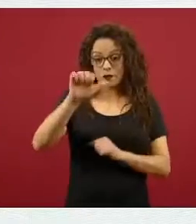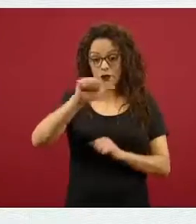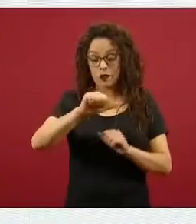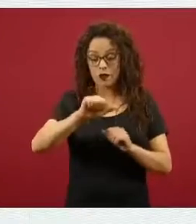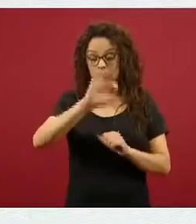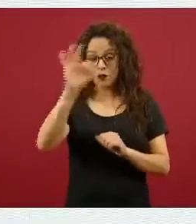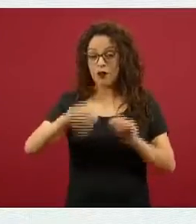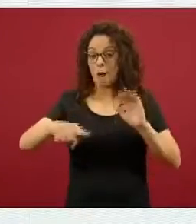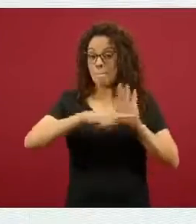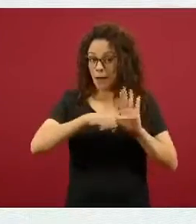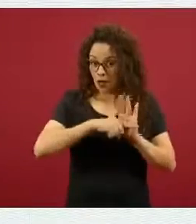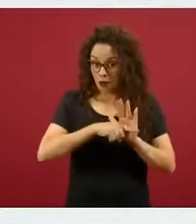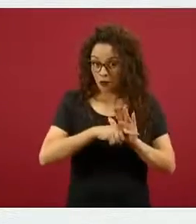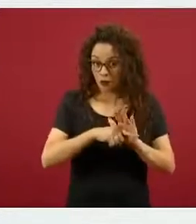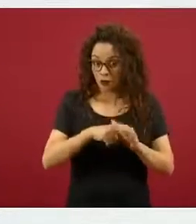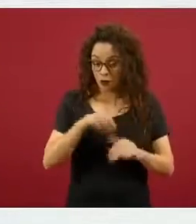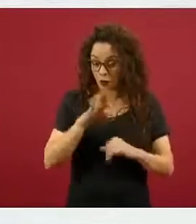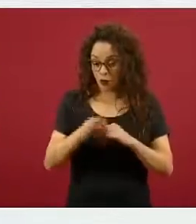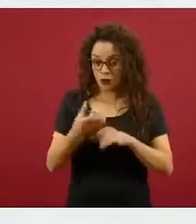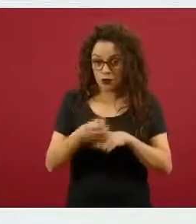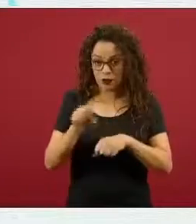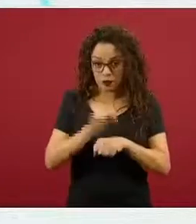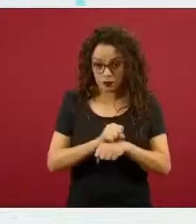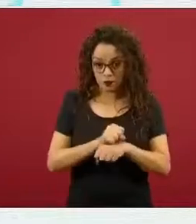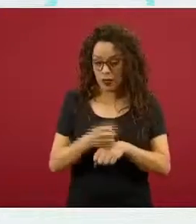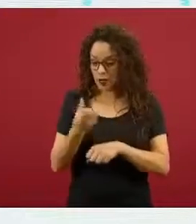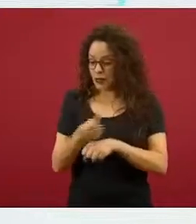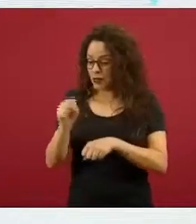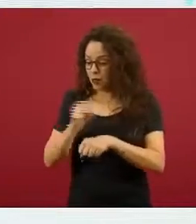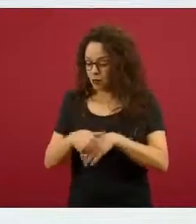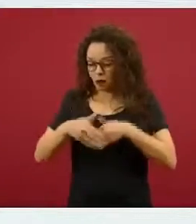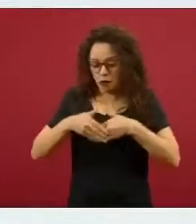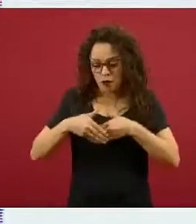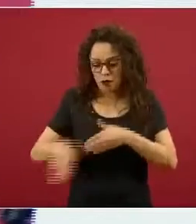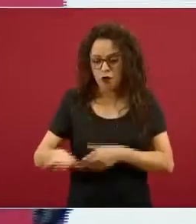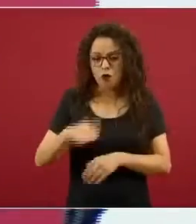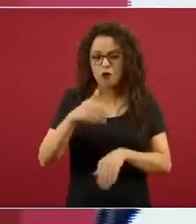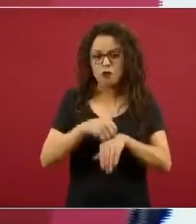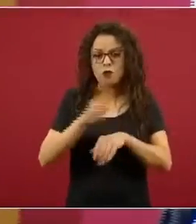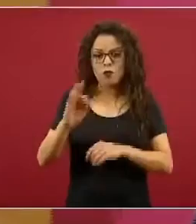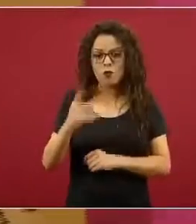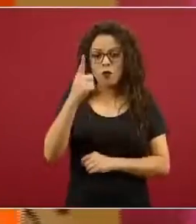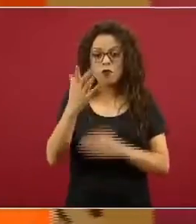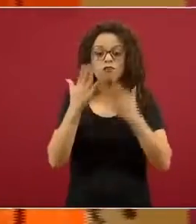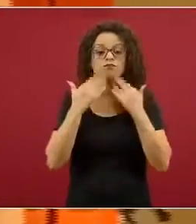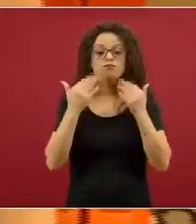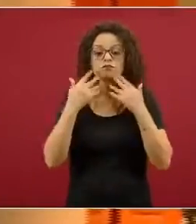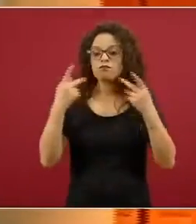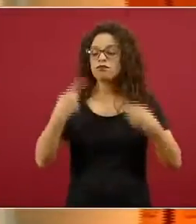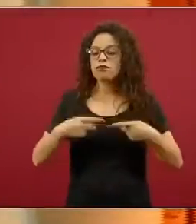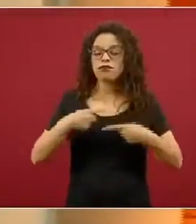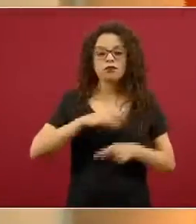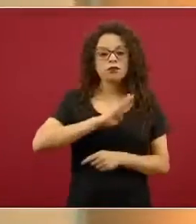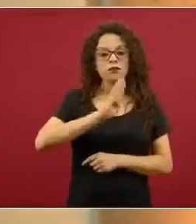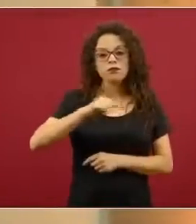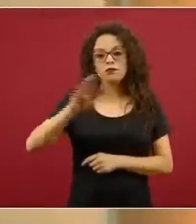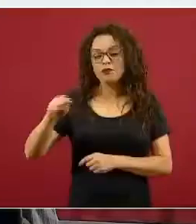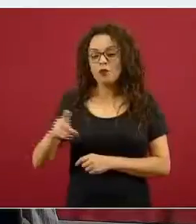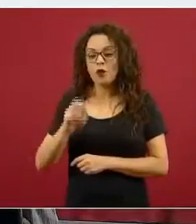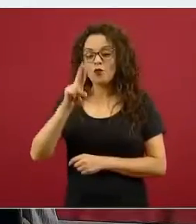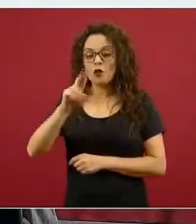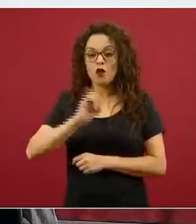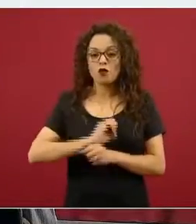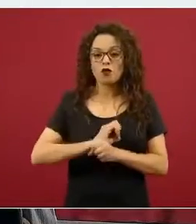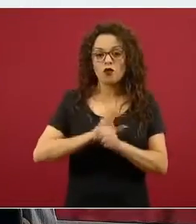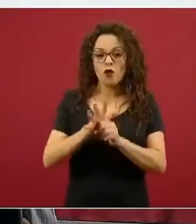en la última semana, en toda la semana, en la semana 41, no hubo defunciones asociadas a COVID, confirmadas